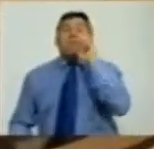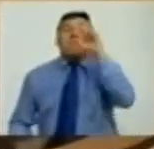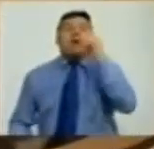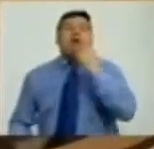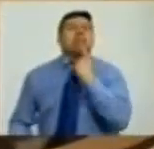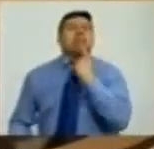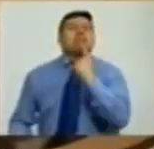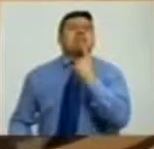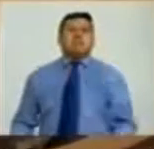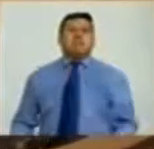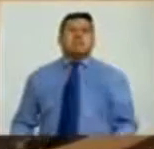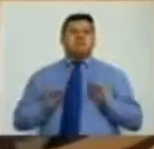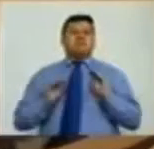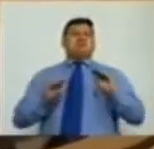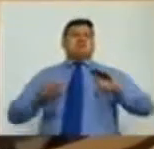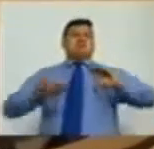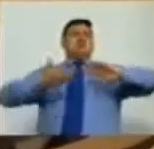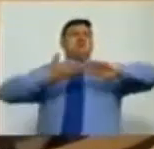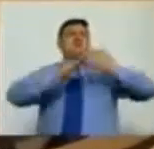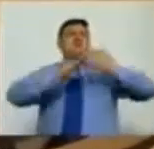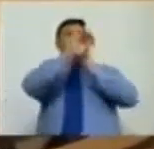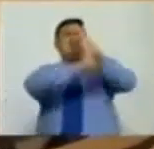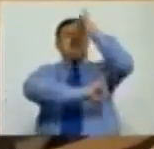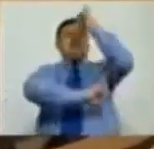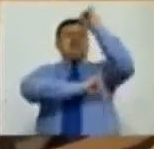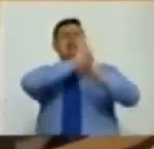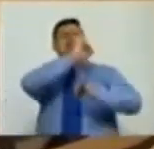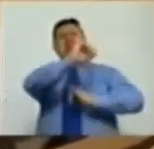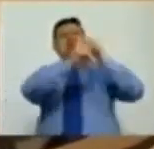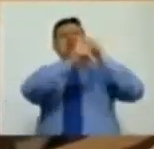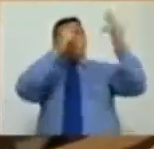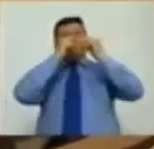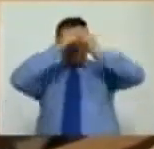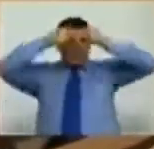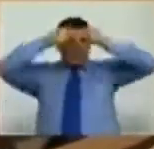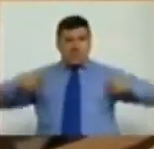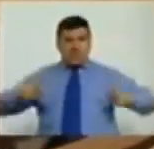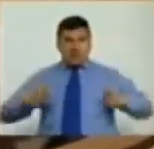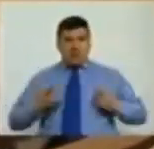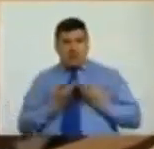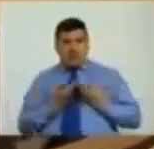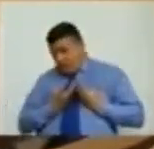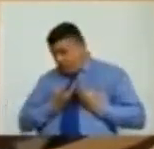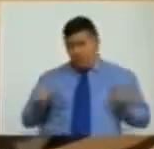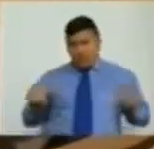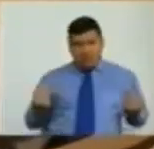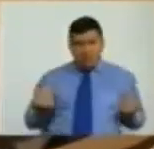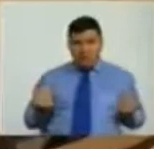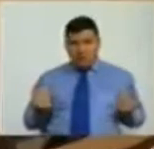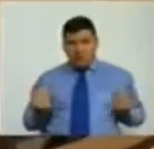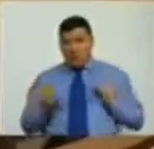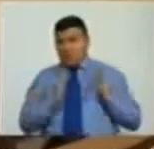para la comunidad internacional, el Estado no está dividido en compartimientos.